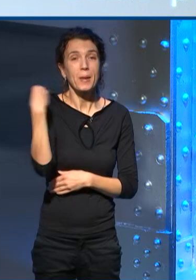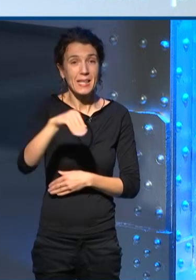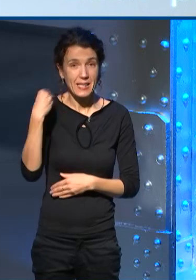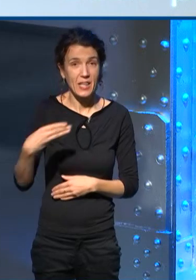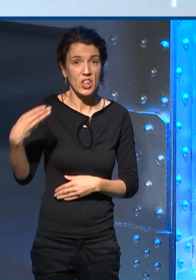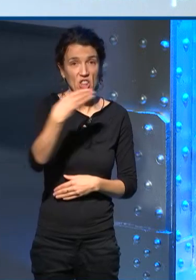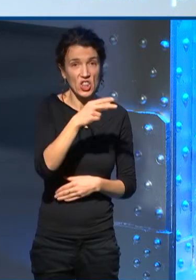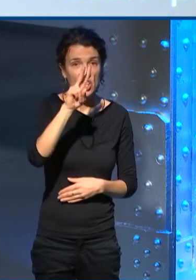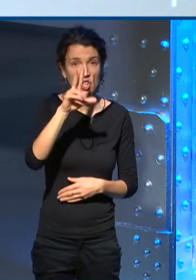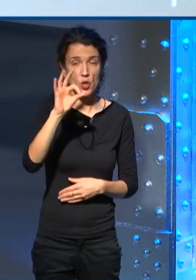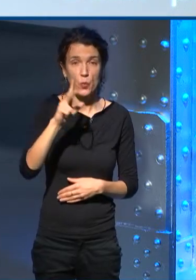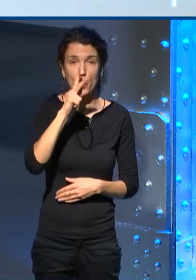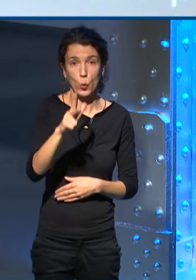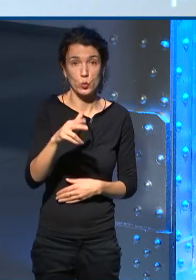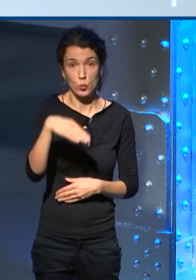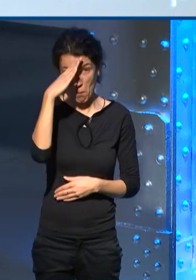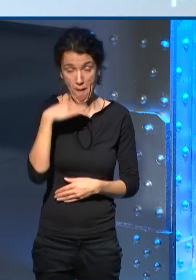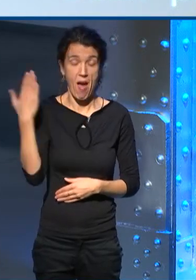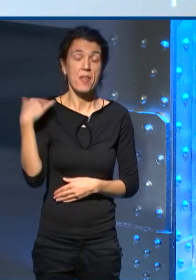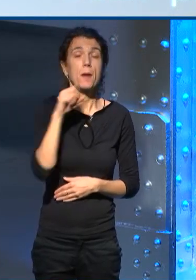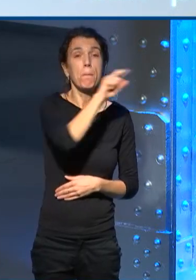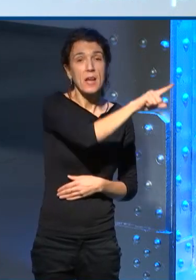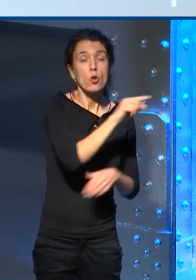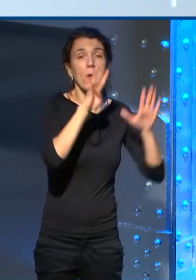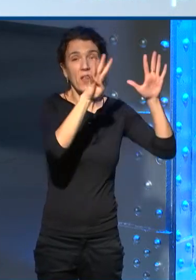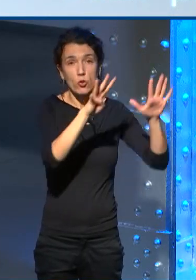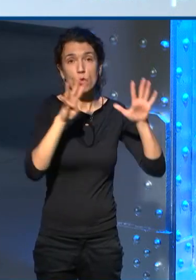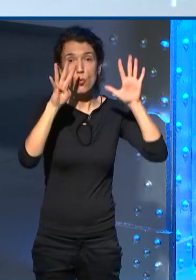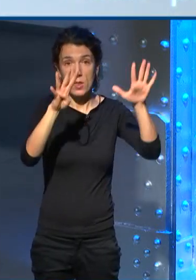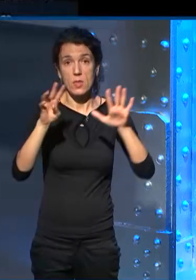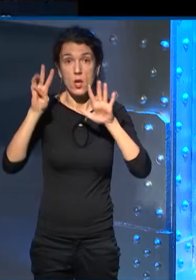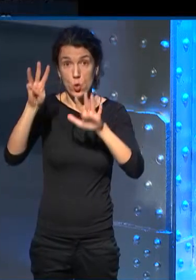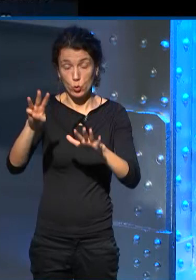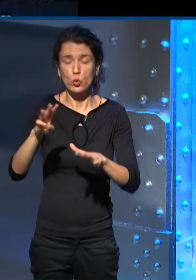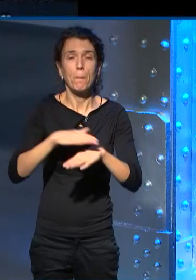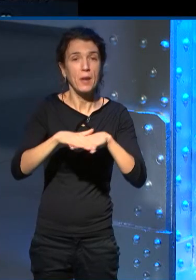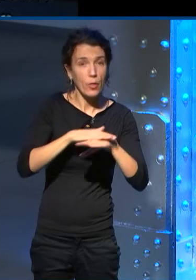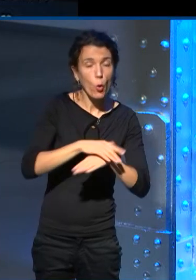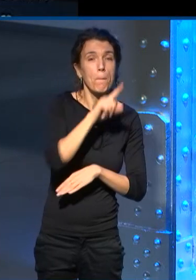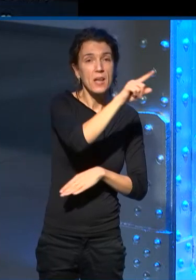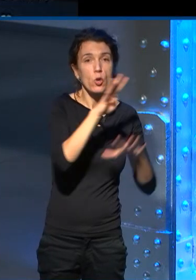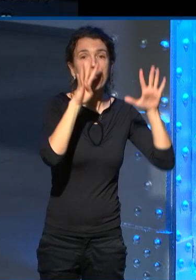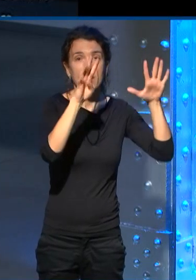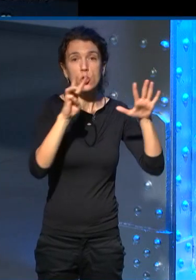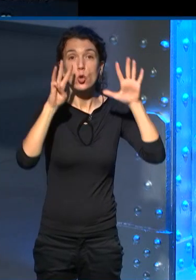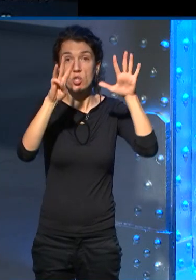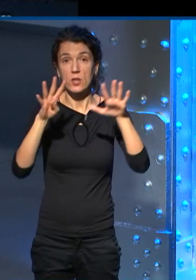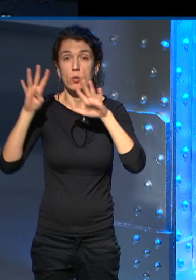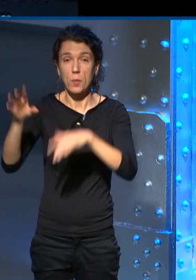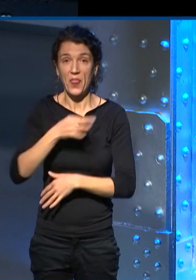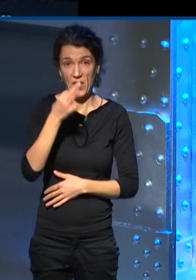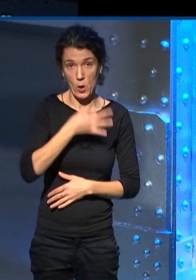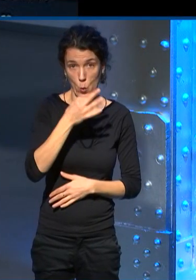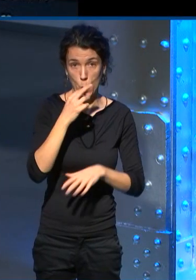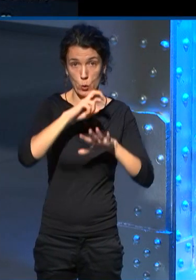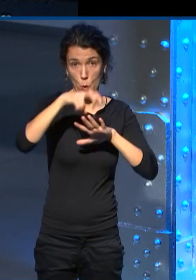padre, pues en el año 98, pues, en el año 89 dio un discurso en las